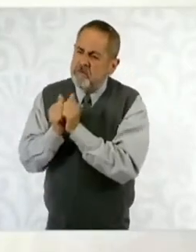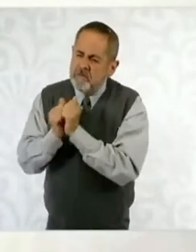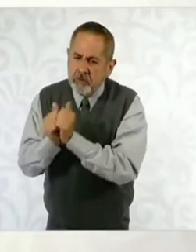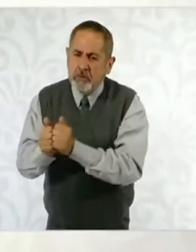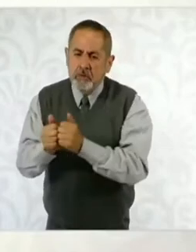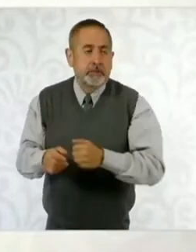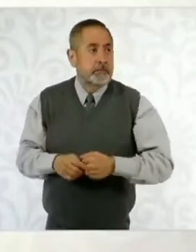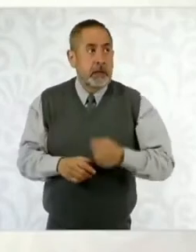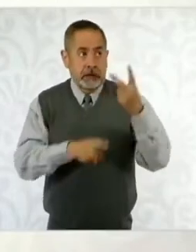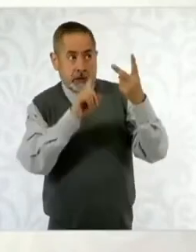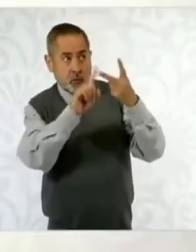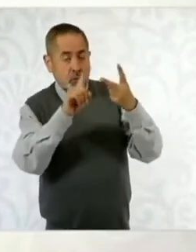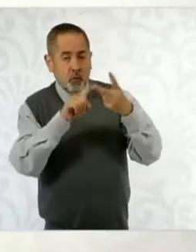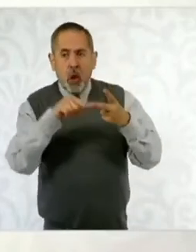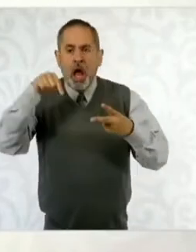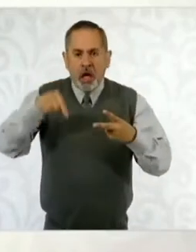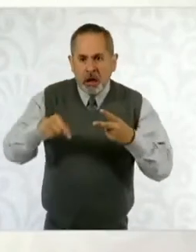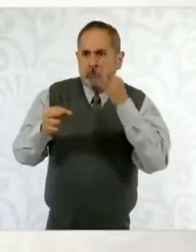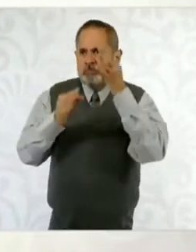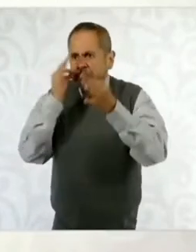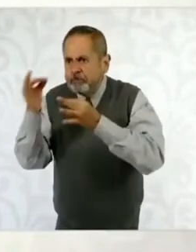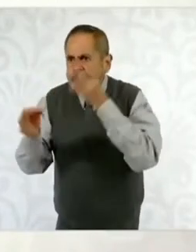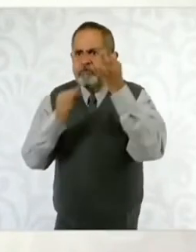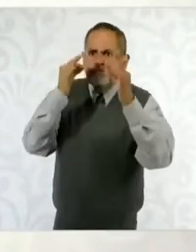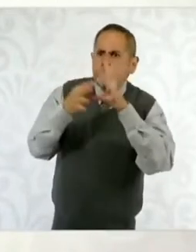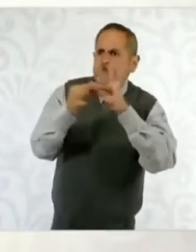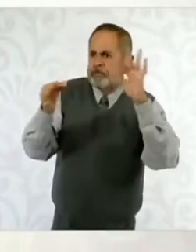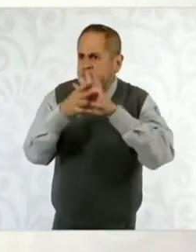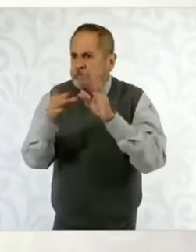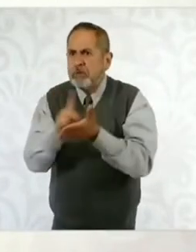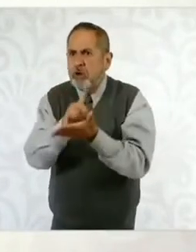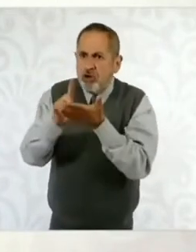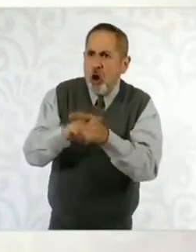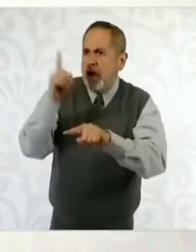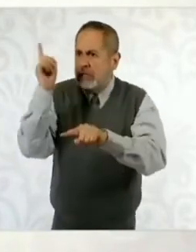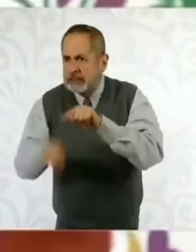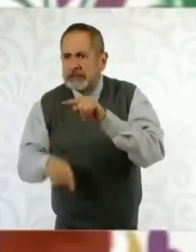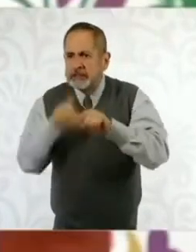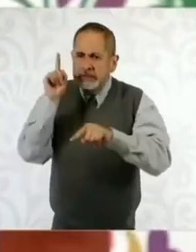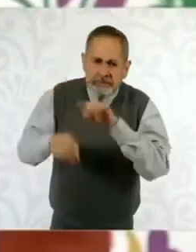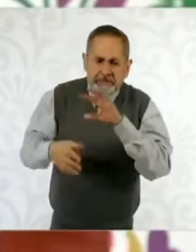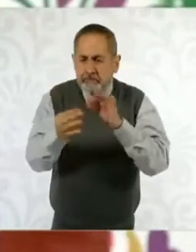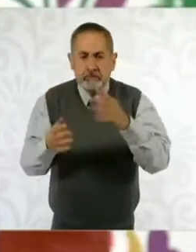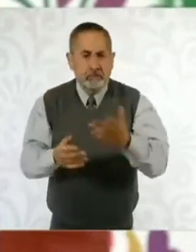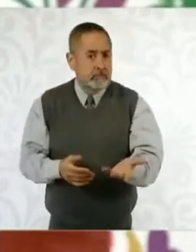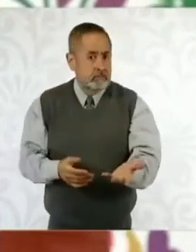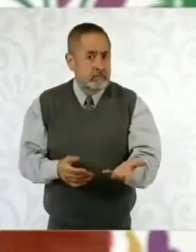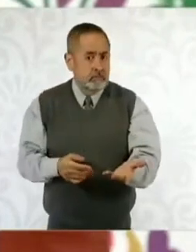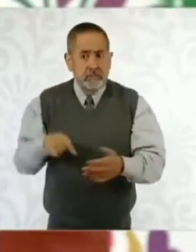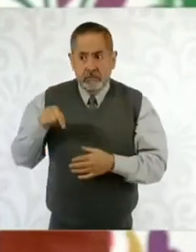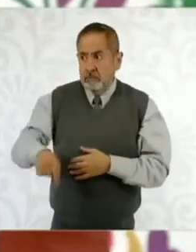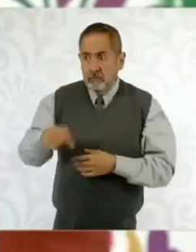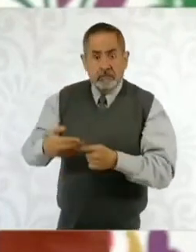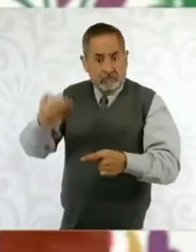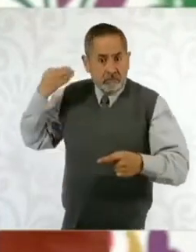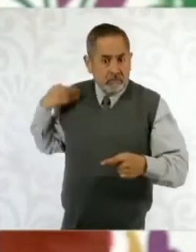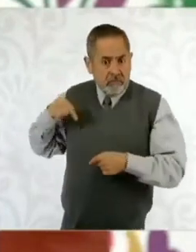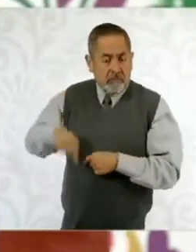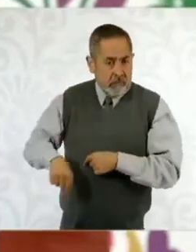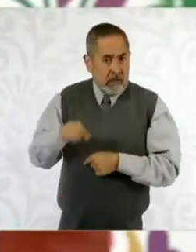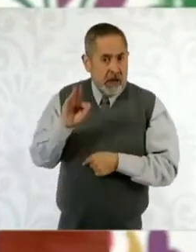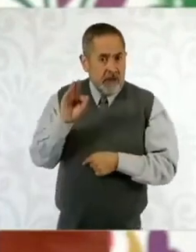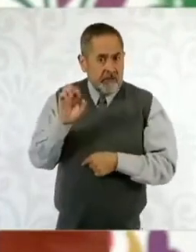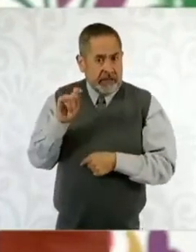la campaña que se hizo. Y la verdad, desde aquí tiene la campaña de fentanilo ya